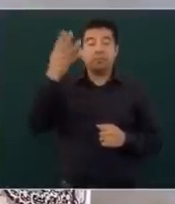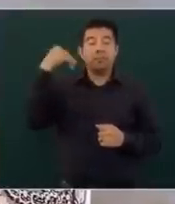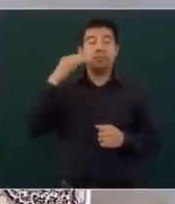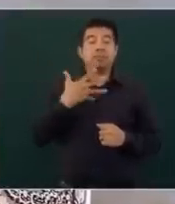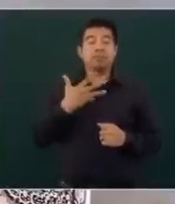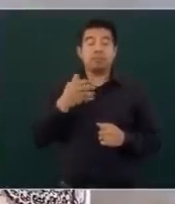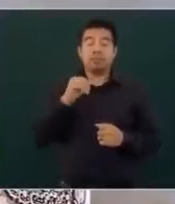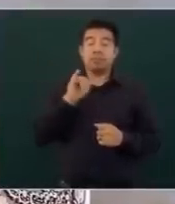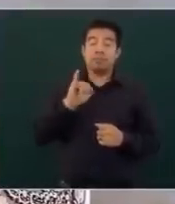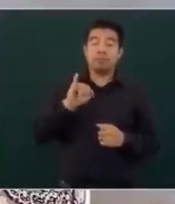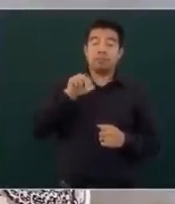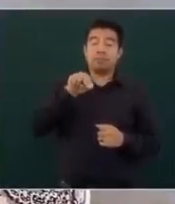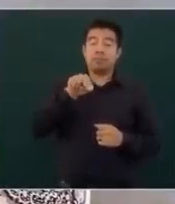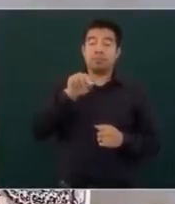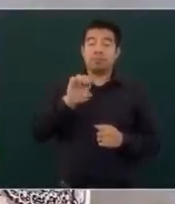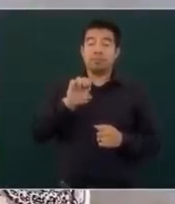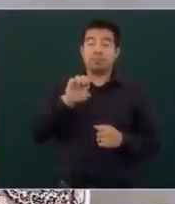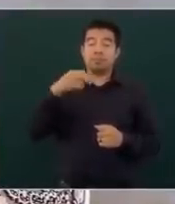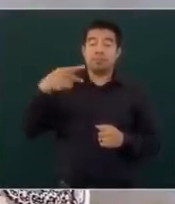les dio la orden